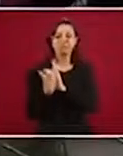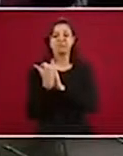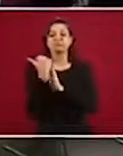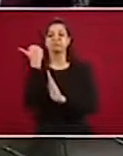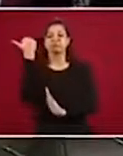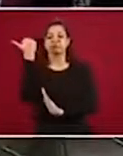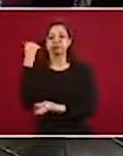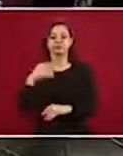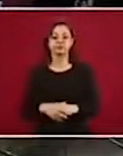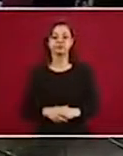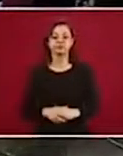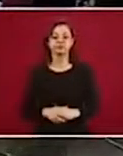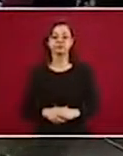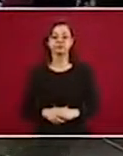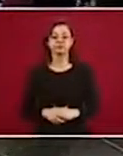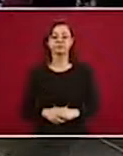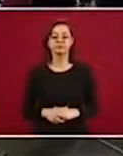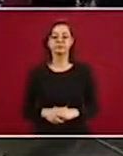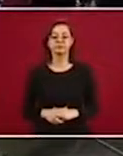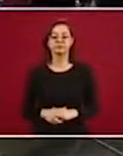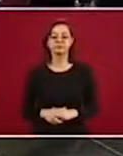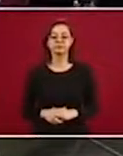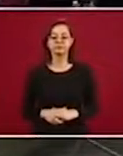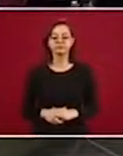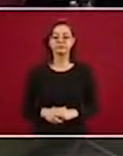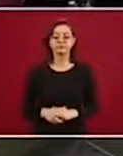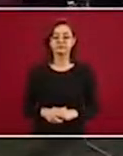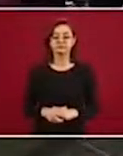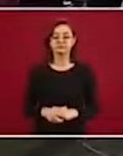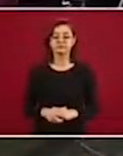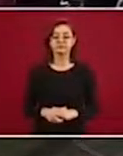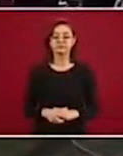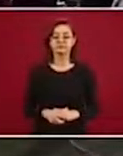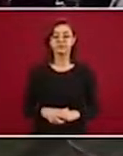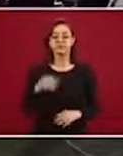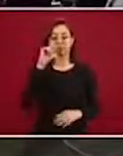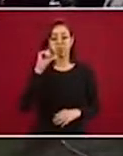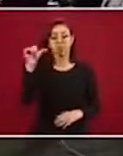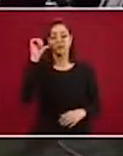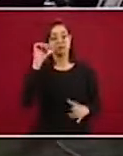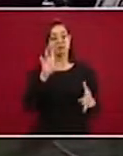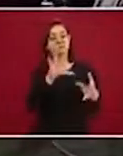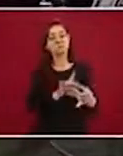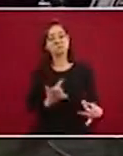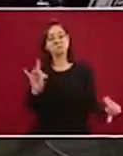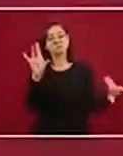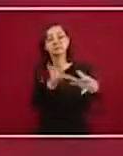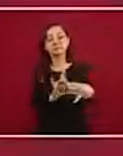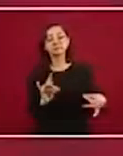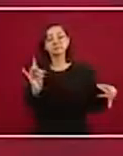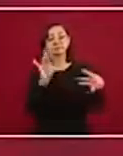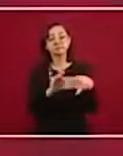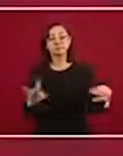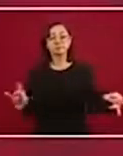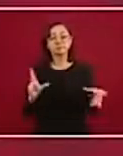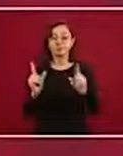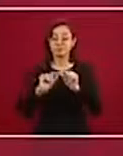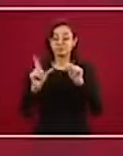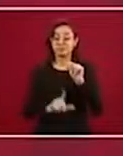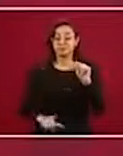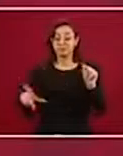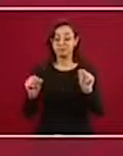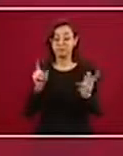eso se argumentó ayer de que para nosotros será